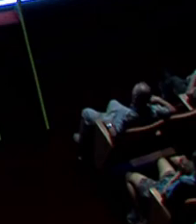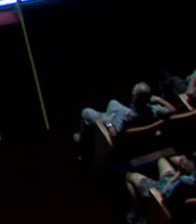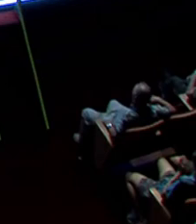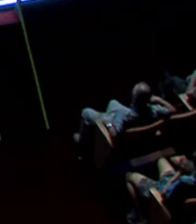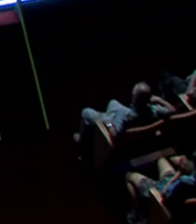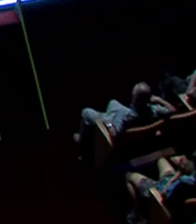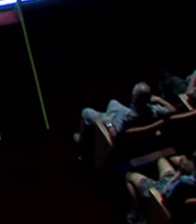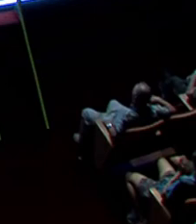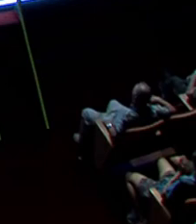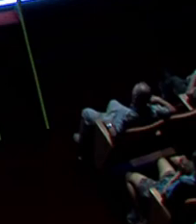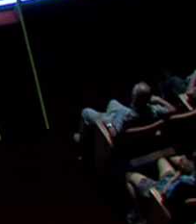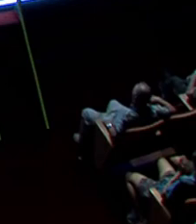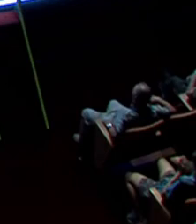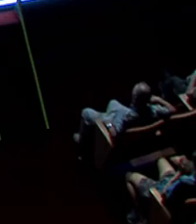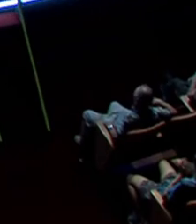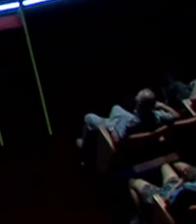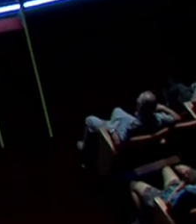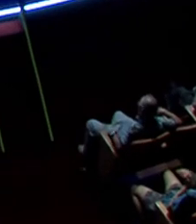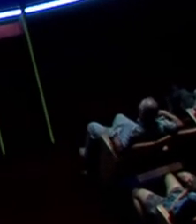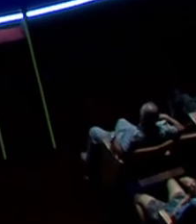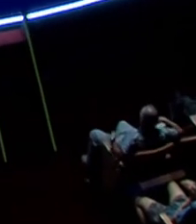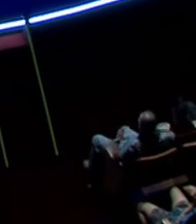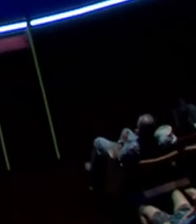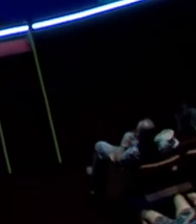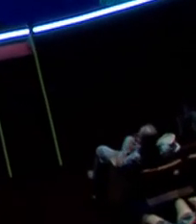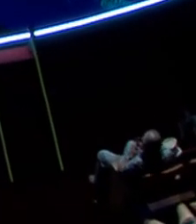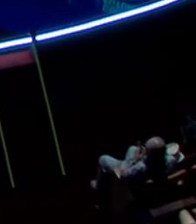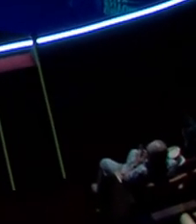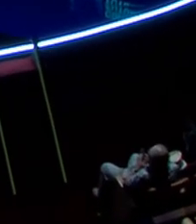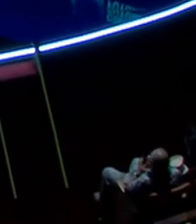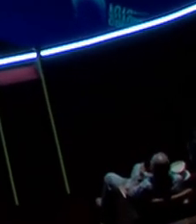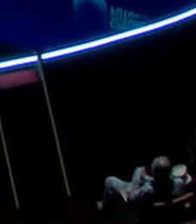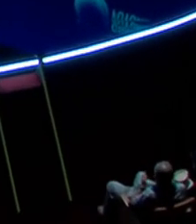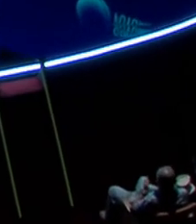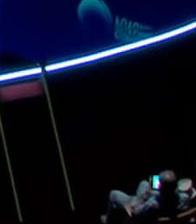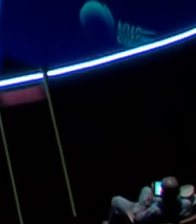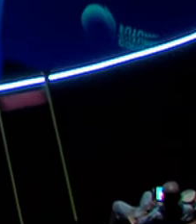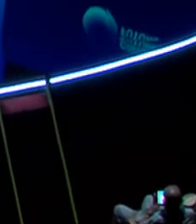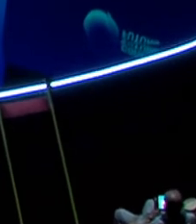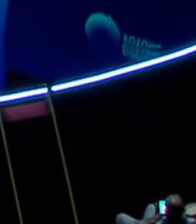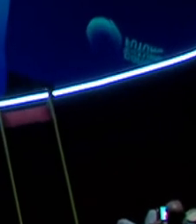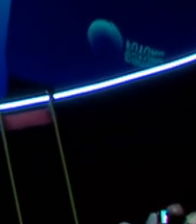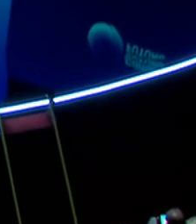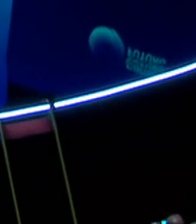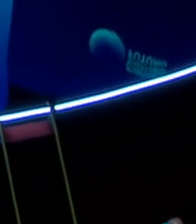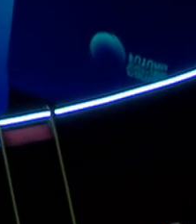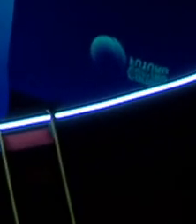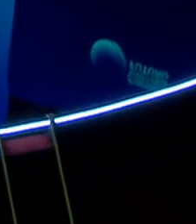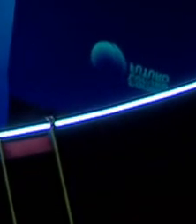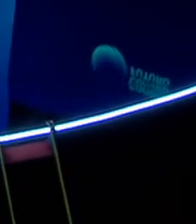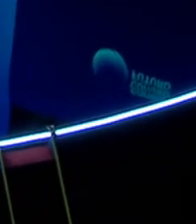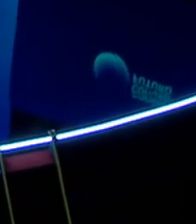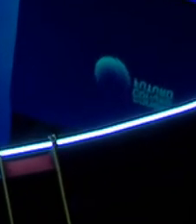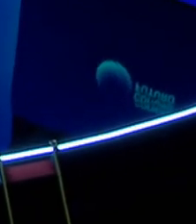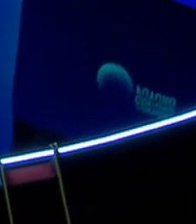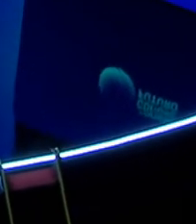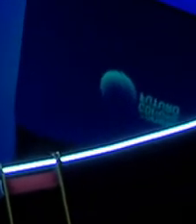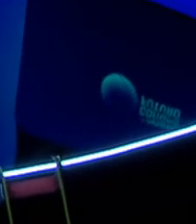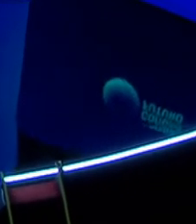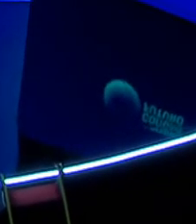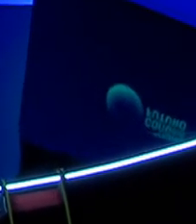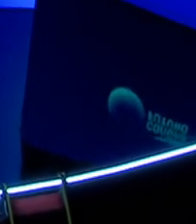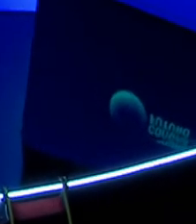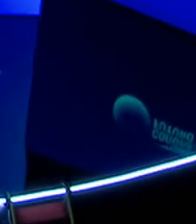estamos al escenario a barbara saavedra bióloga chilena con doctorado en ecología y biología evolutiva se dedica a la